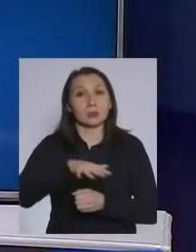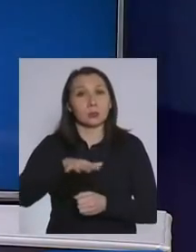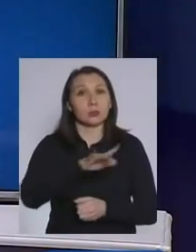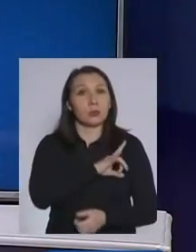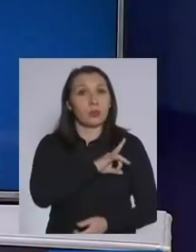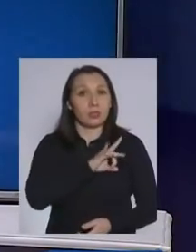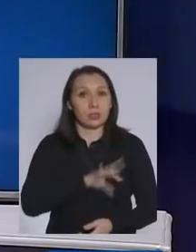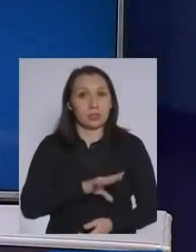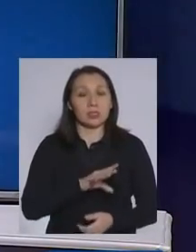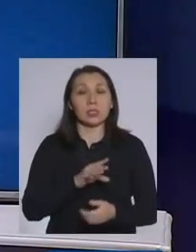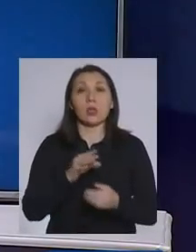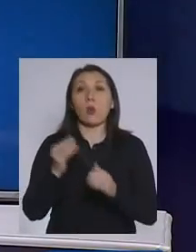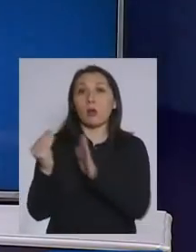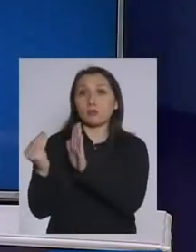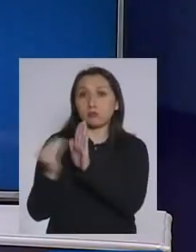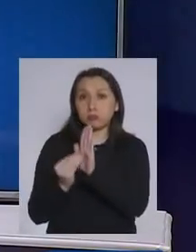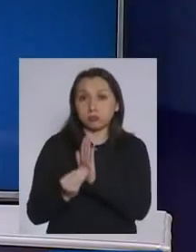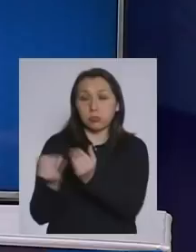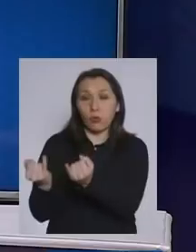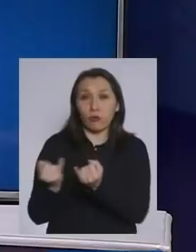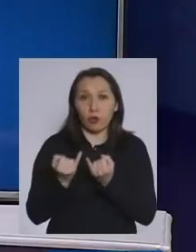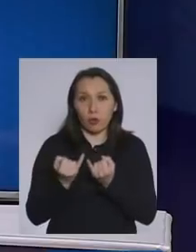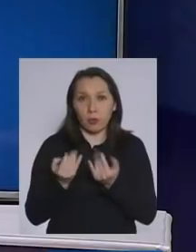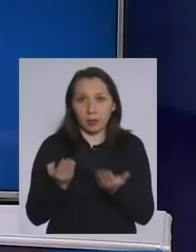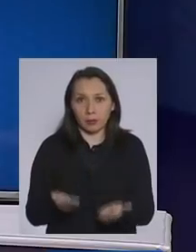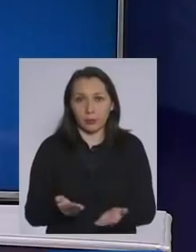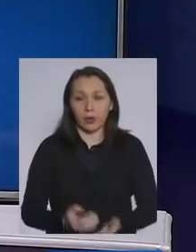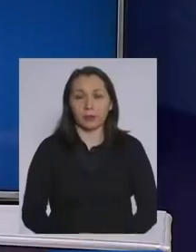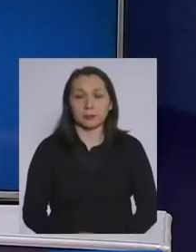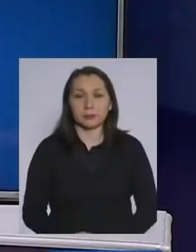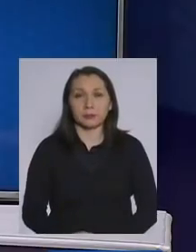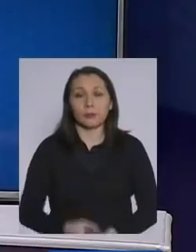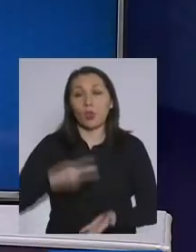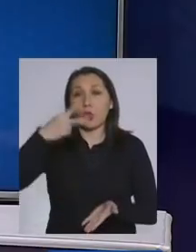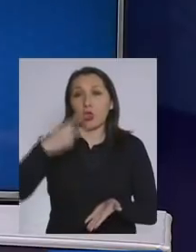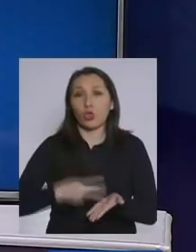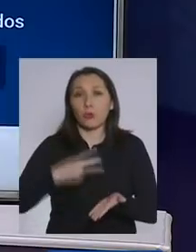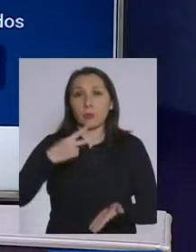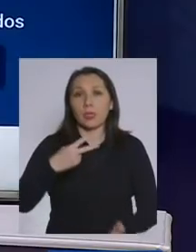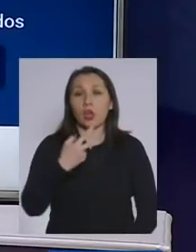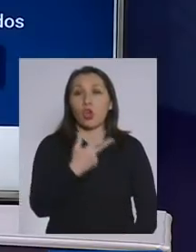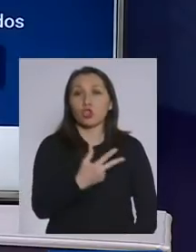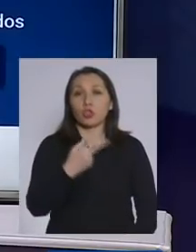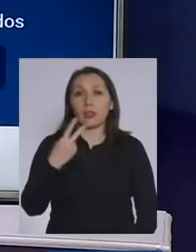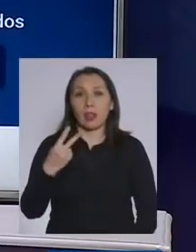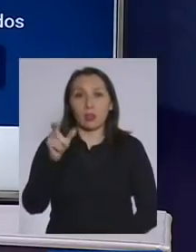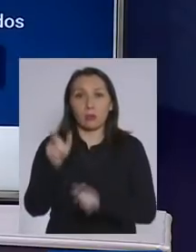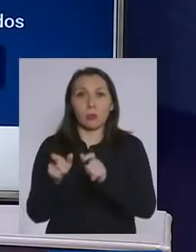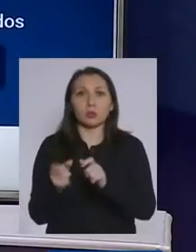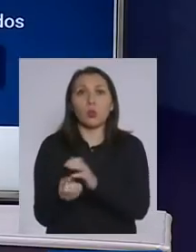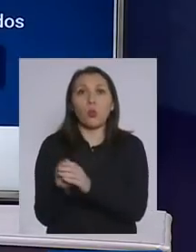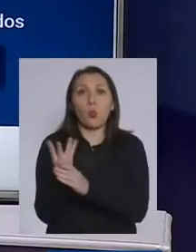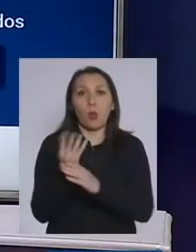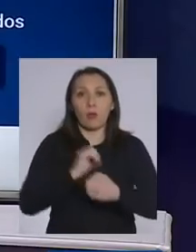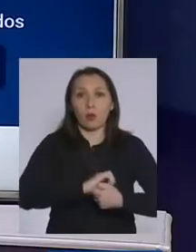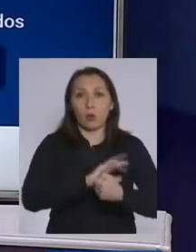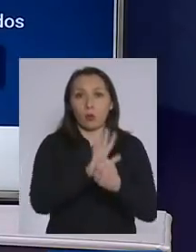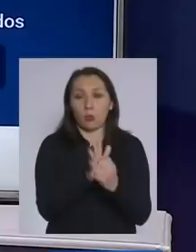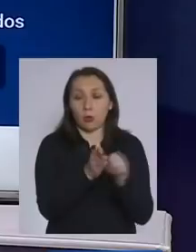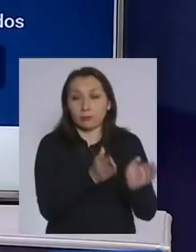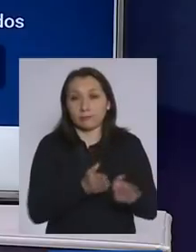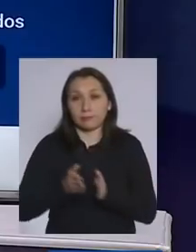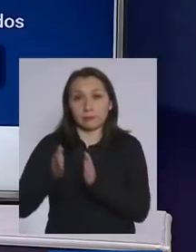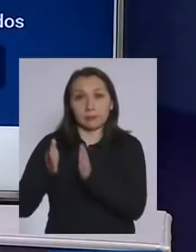país, de acuerdo a los casos reportados, es la siguiente. 2.082 casos nuevos de coronavirus, de los